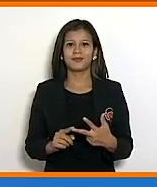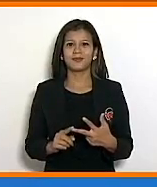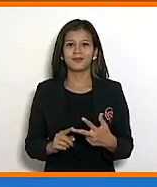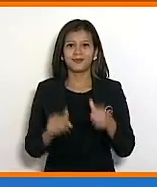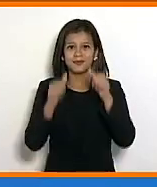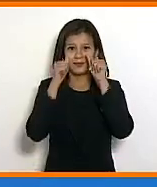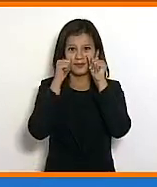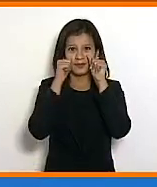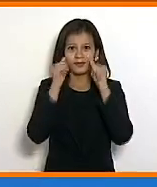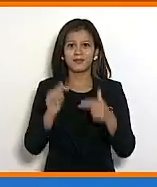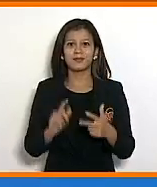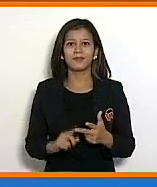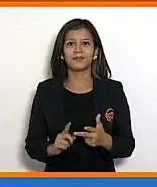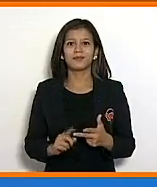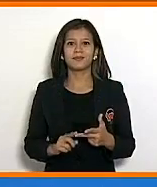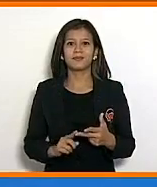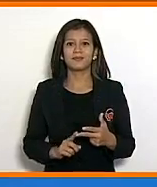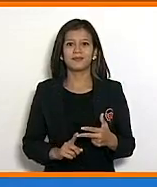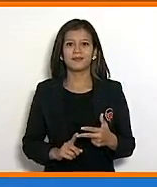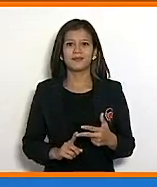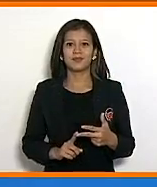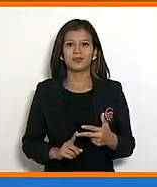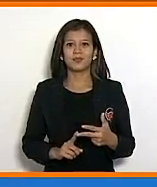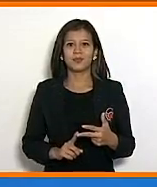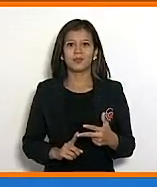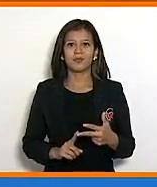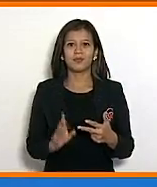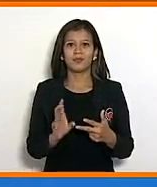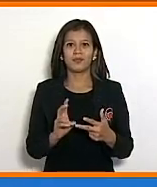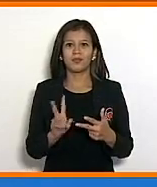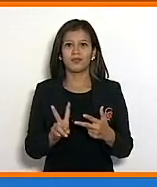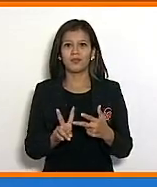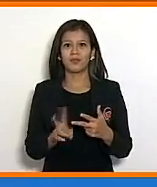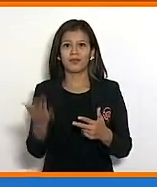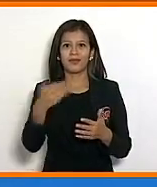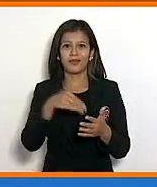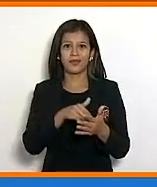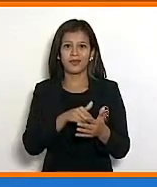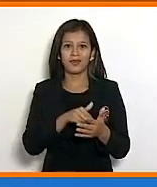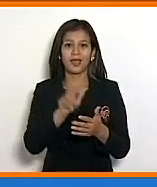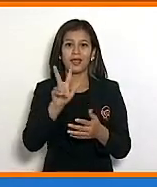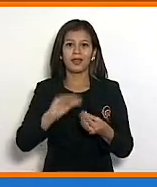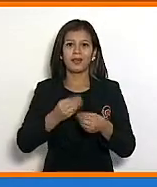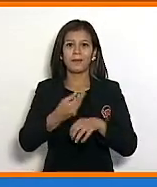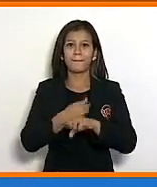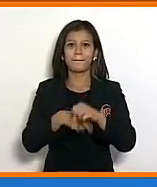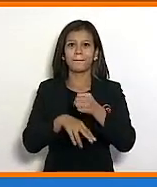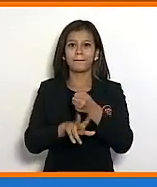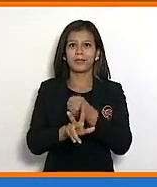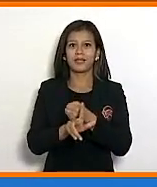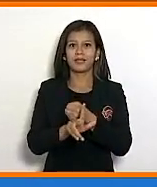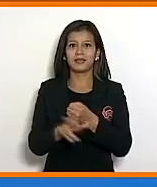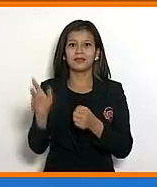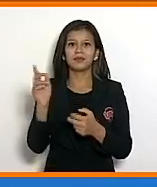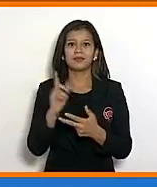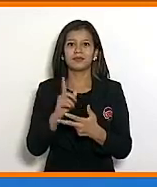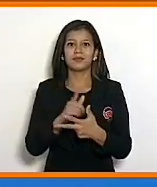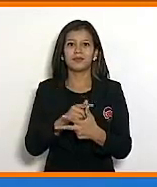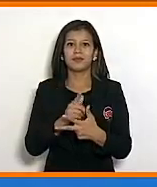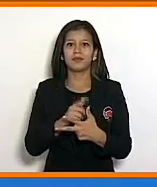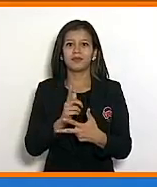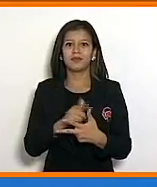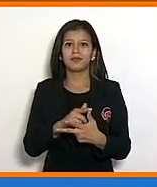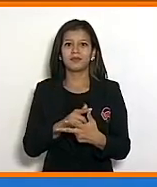atentos. Y este es el 72. Con mucho gusto reitero los tres números ganadores en Pega 3 y estos